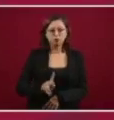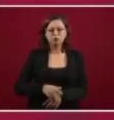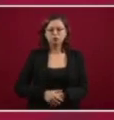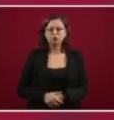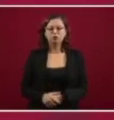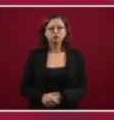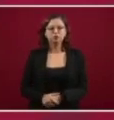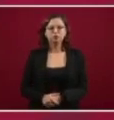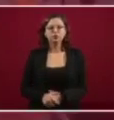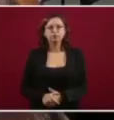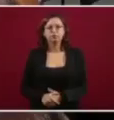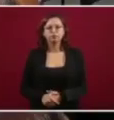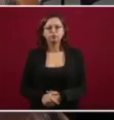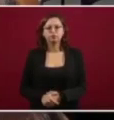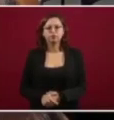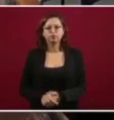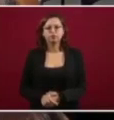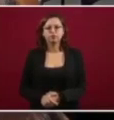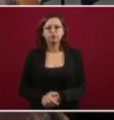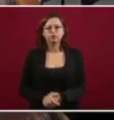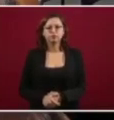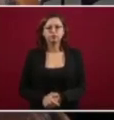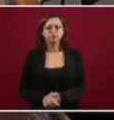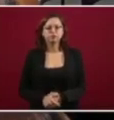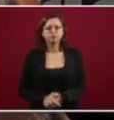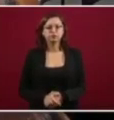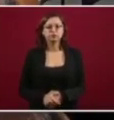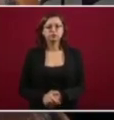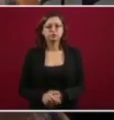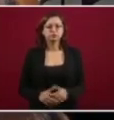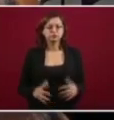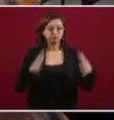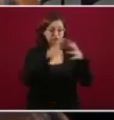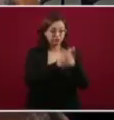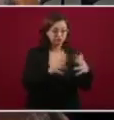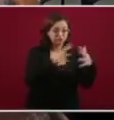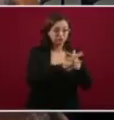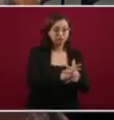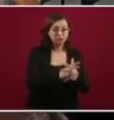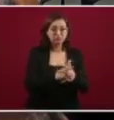Además, es lo contrario a la política.